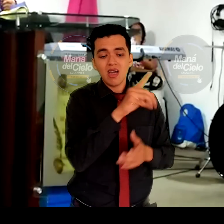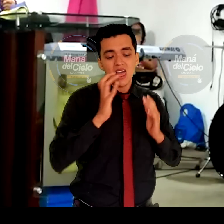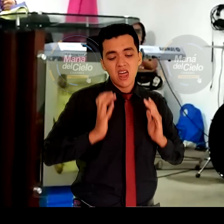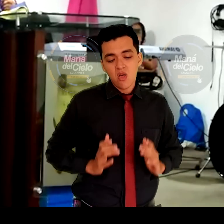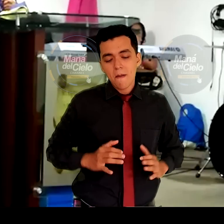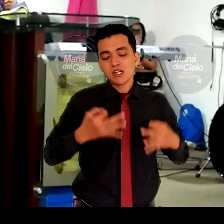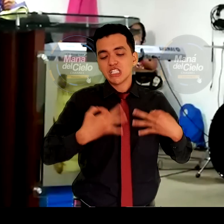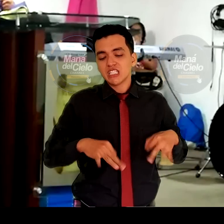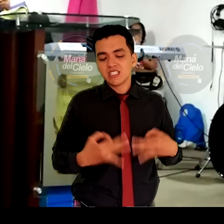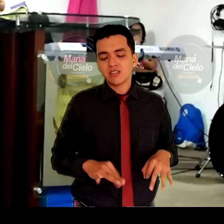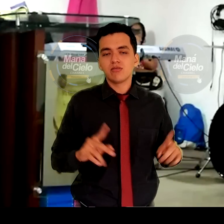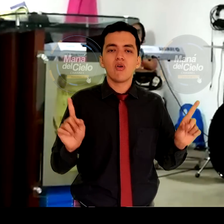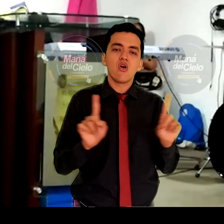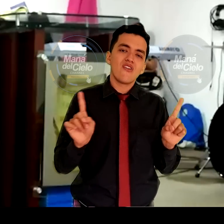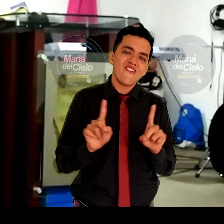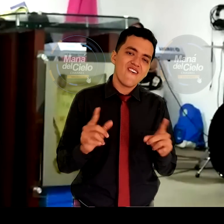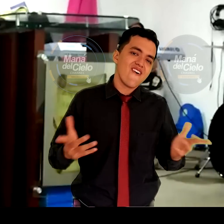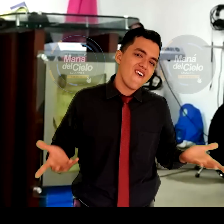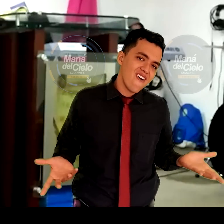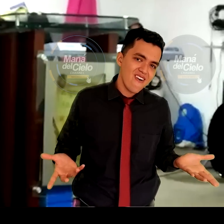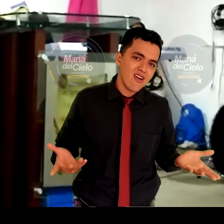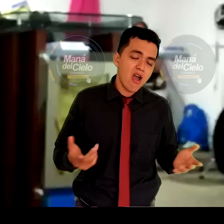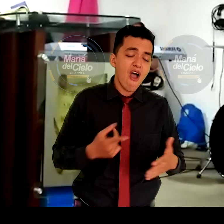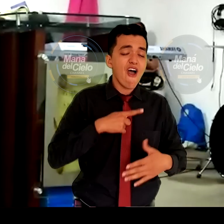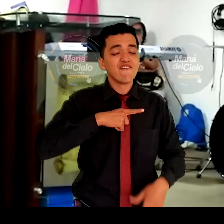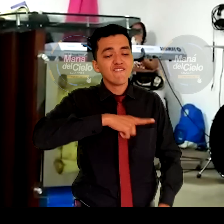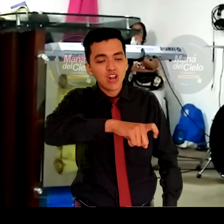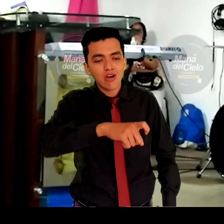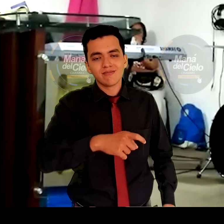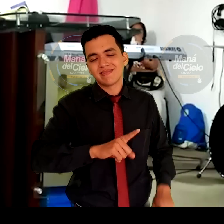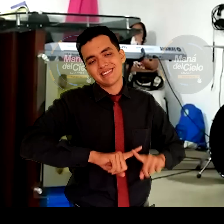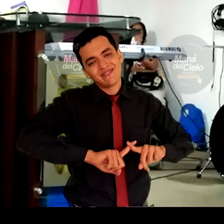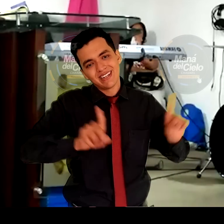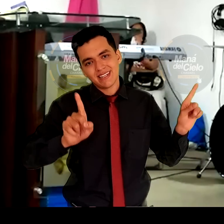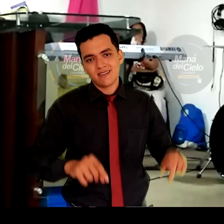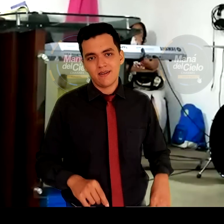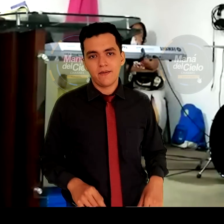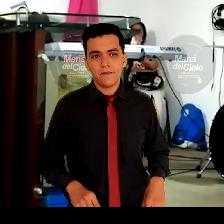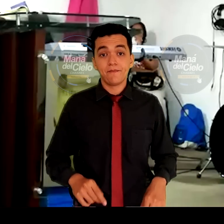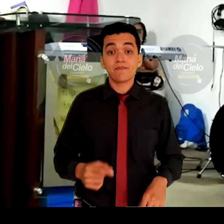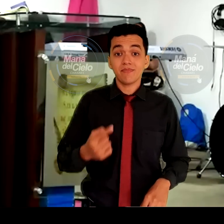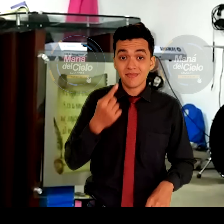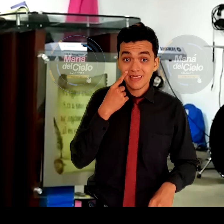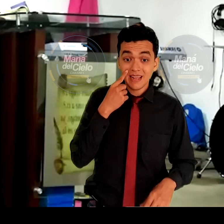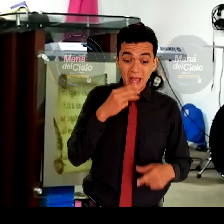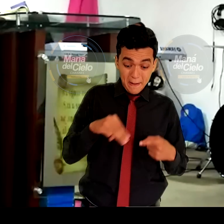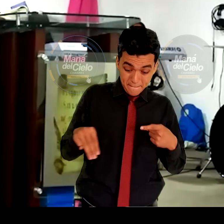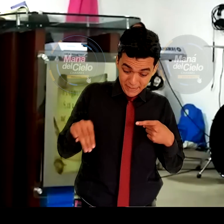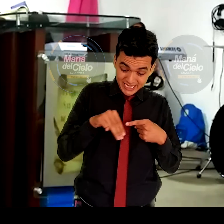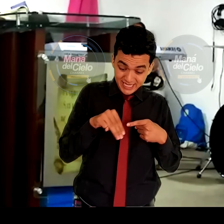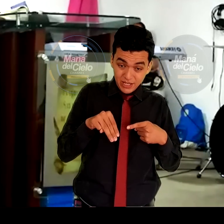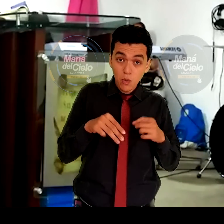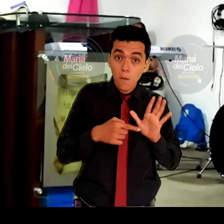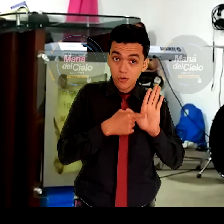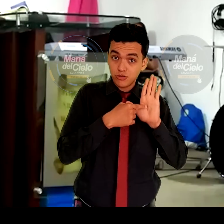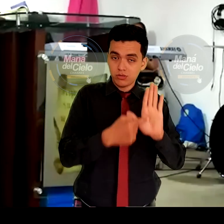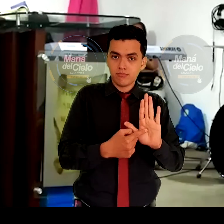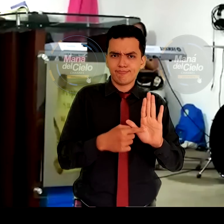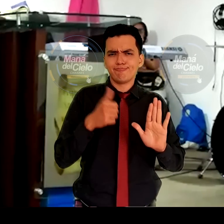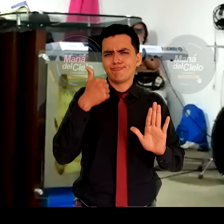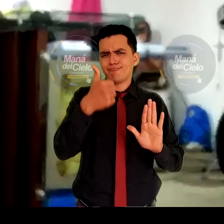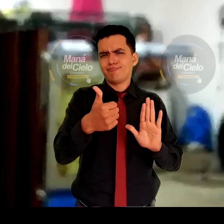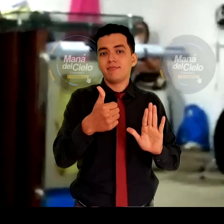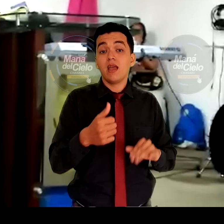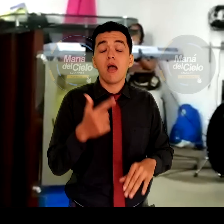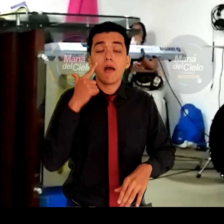presente: cuando ustedes oren, decide: Padre nuestro que estáis en los cielos. Entonces está dando el Padre nuestro. Pero Mateo me gusta cómo lo presenta: y cuando ustedes oren, no